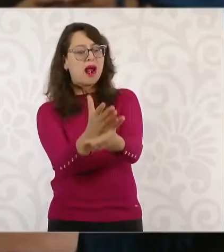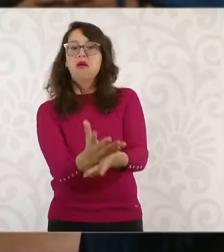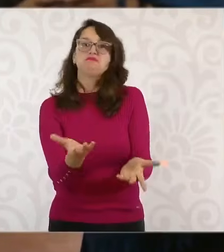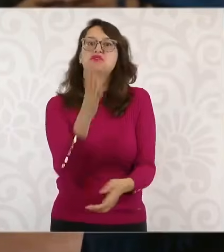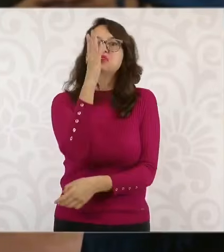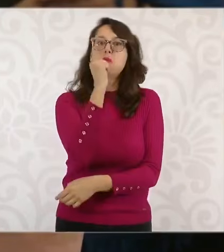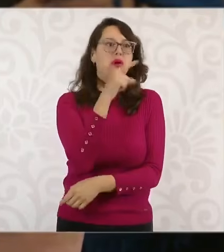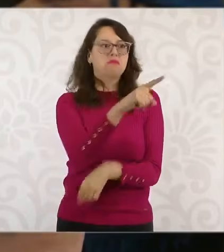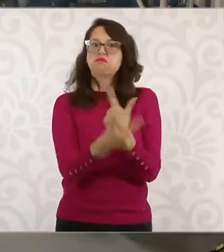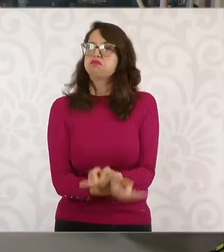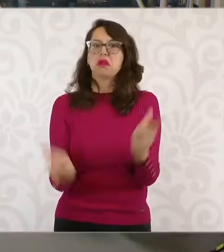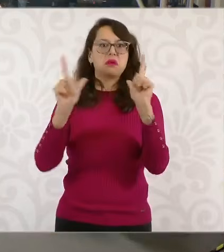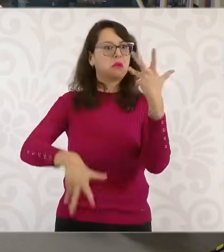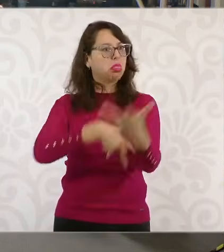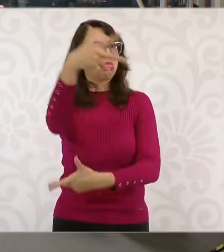frenarlo, presidenta.